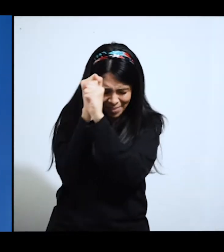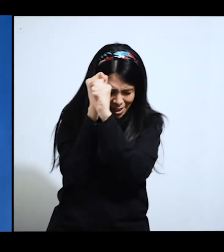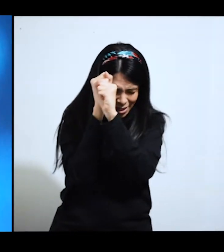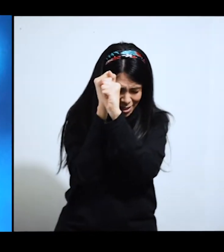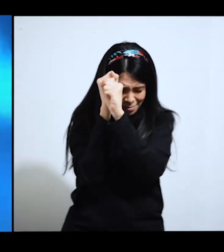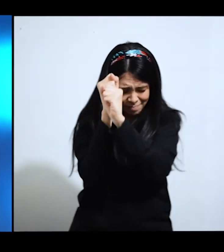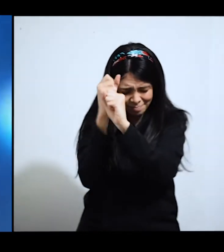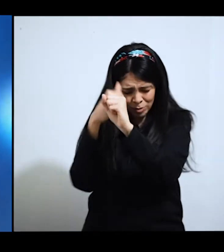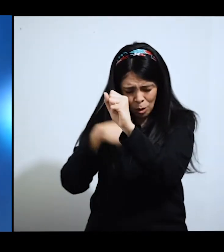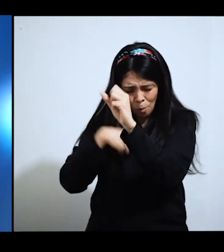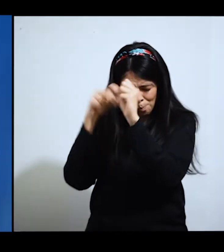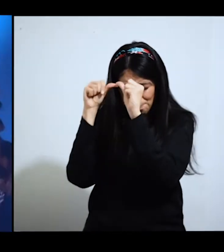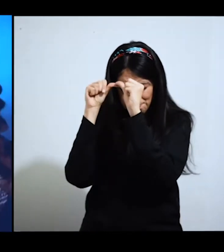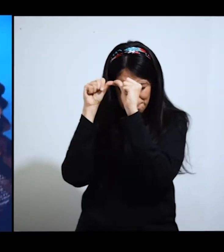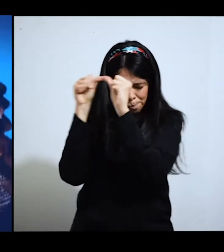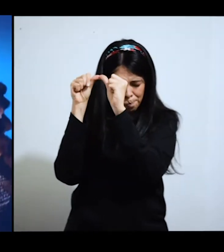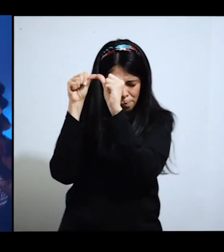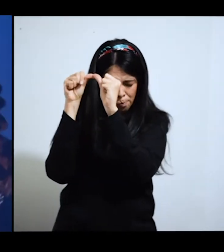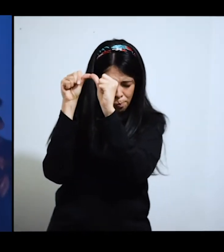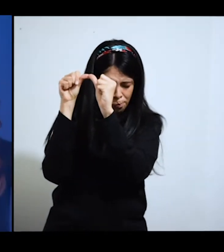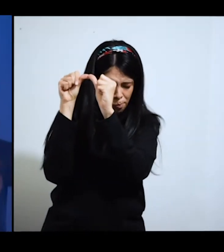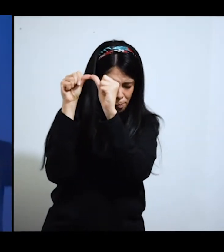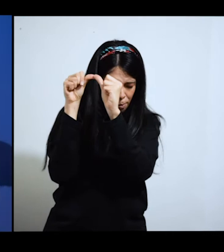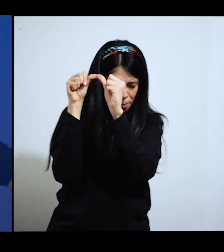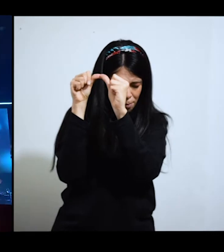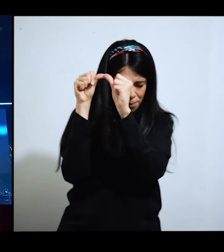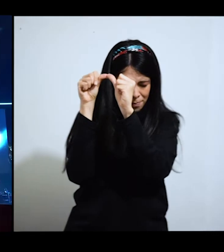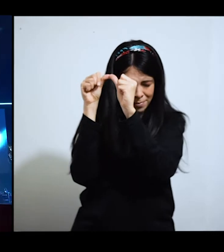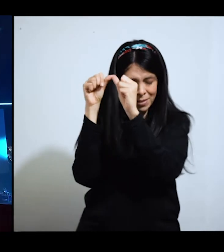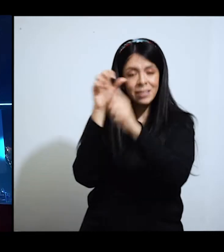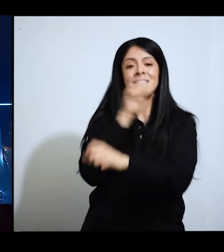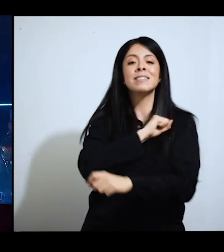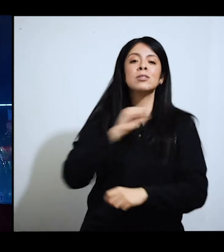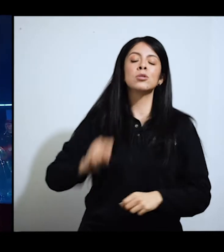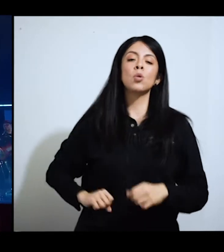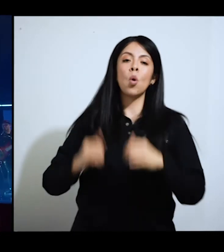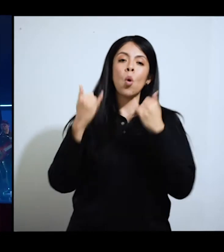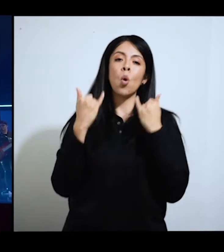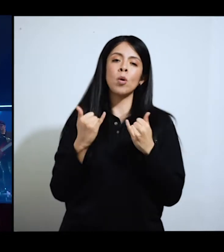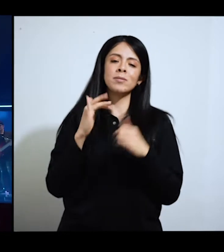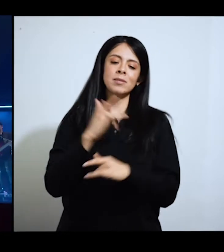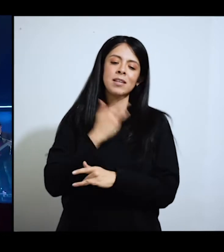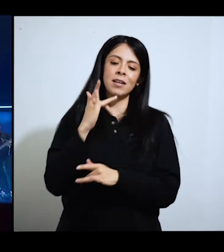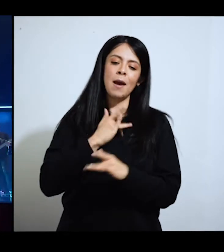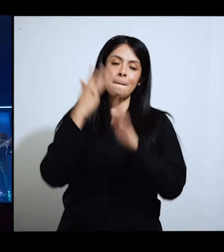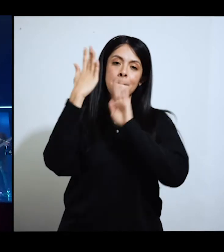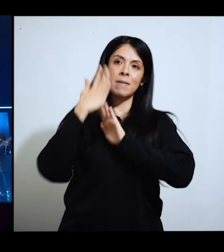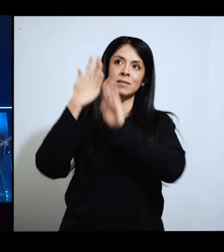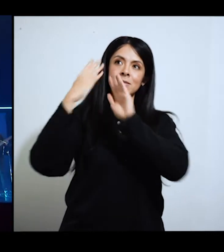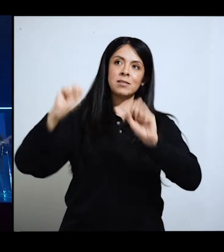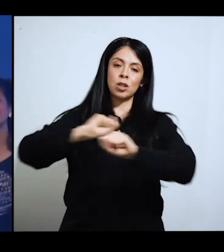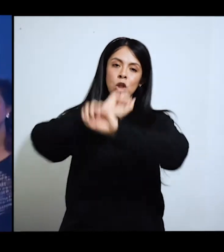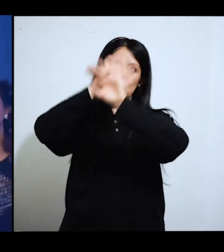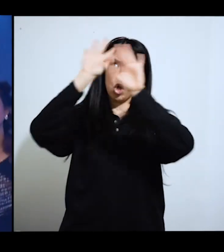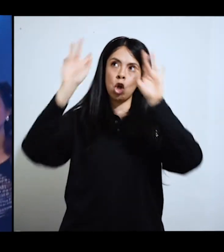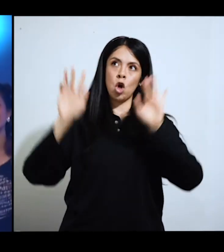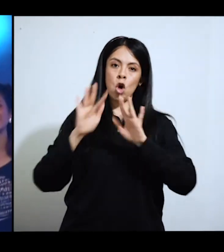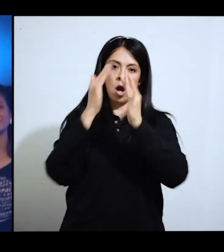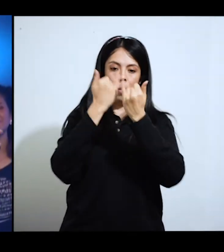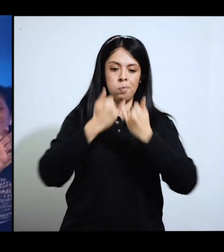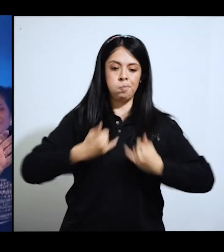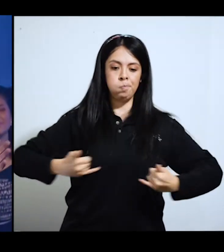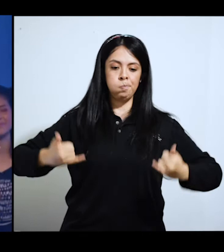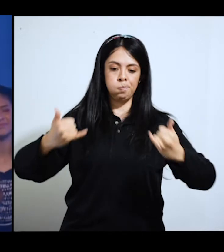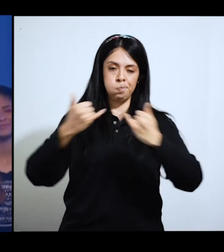permaneceré a los pies de Cristo. Señor, hoy sentimos tu presencia, tu